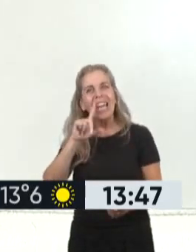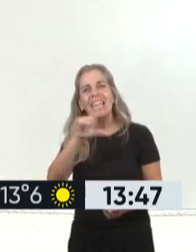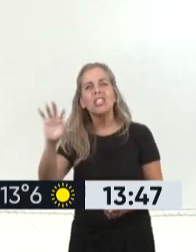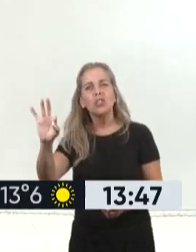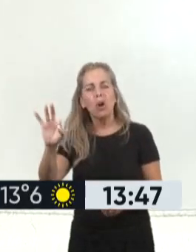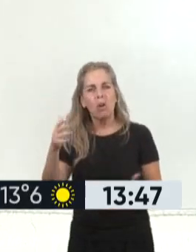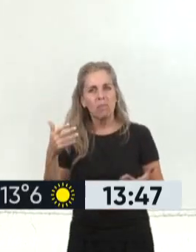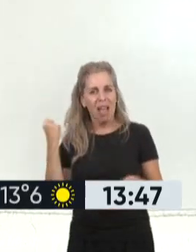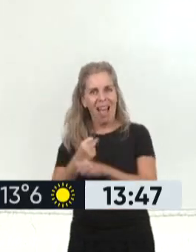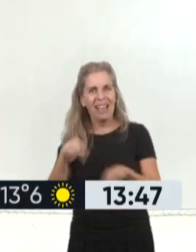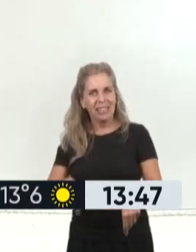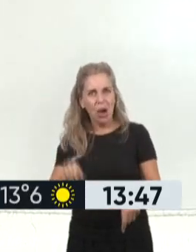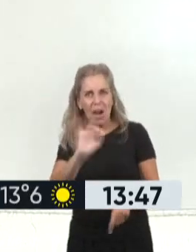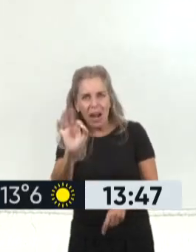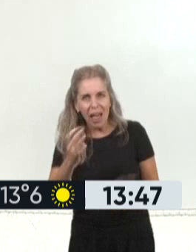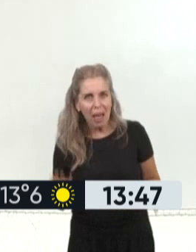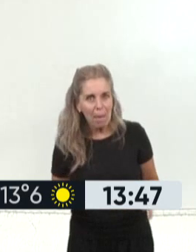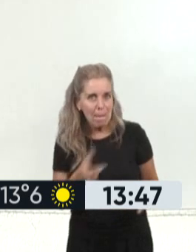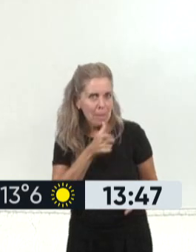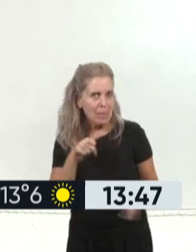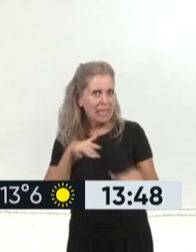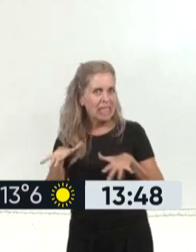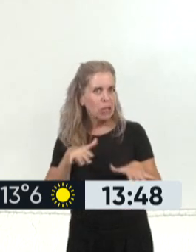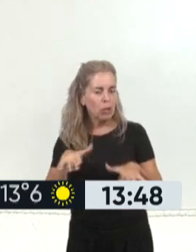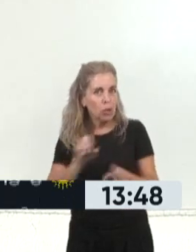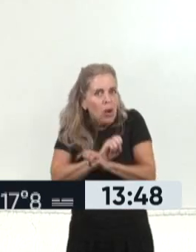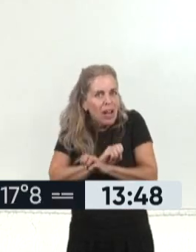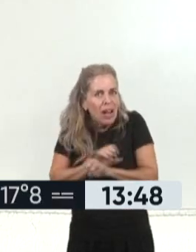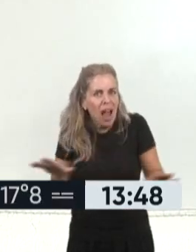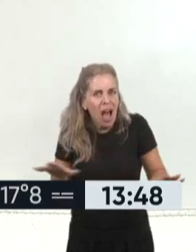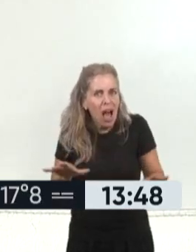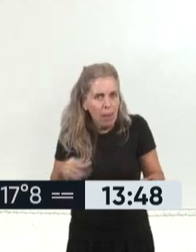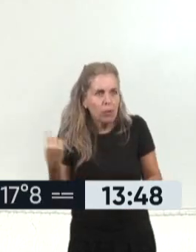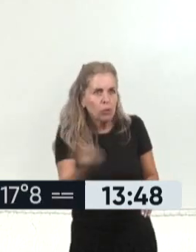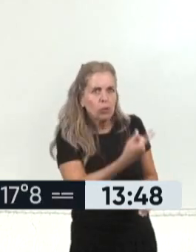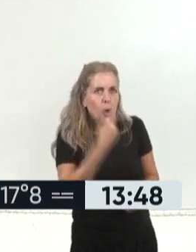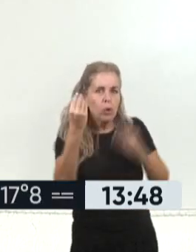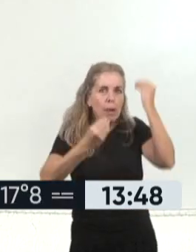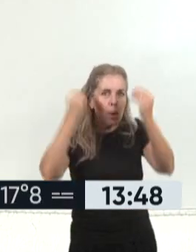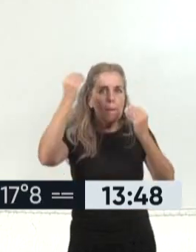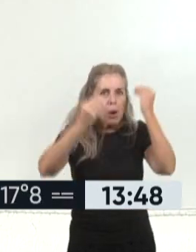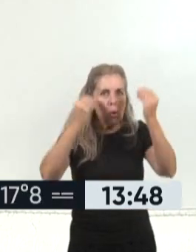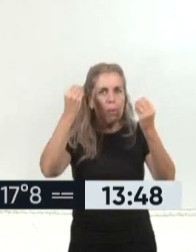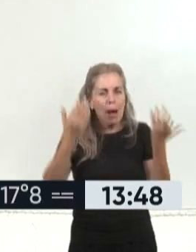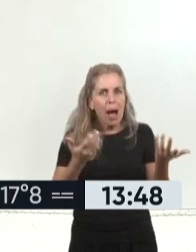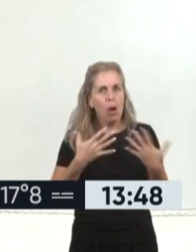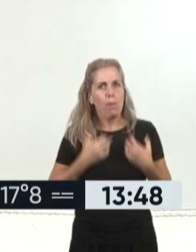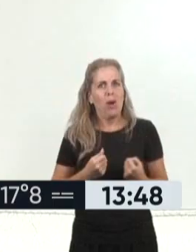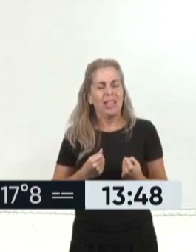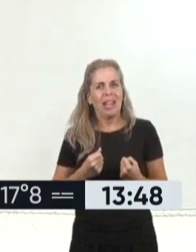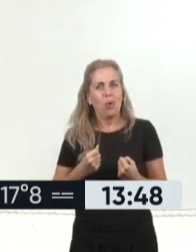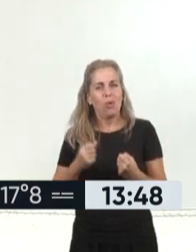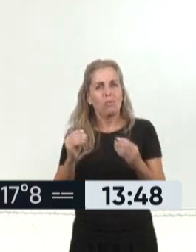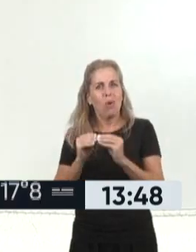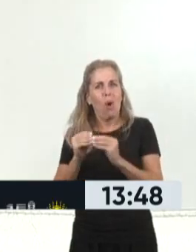Entiendo que tiene que ver con una situación realmente grave. Creo que todos estamos muy preocupados por la salud de nuestro colega